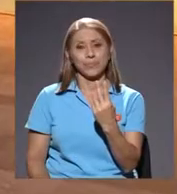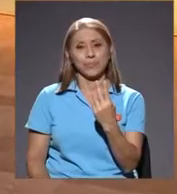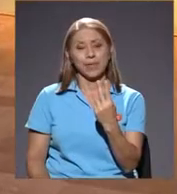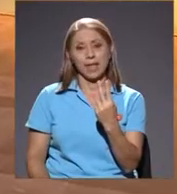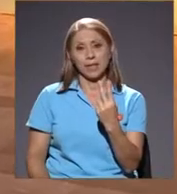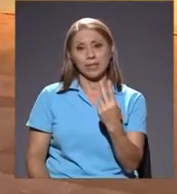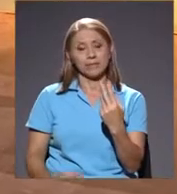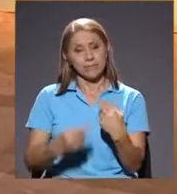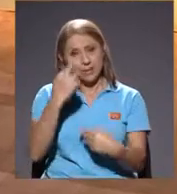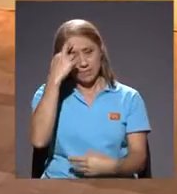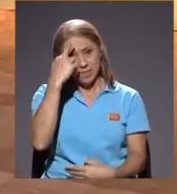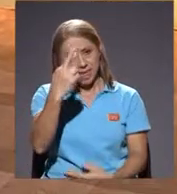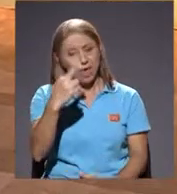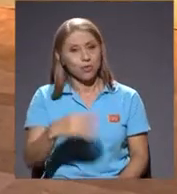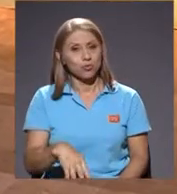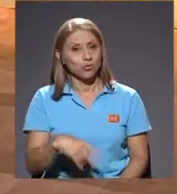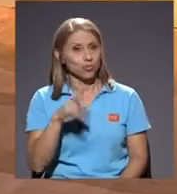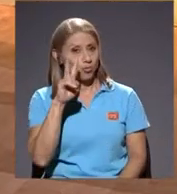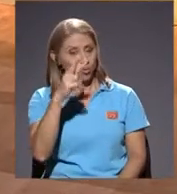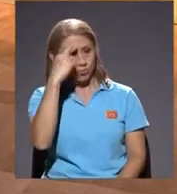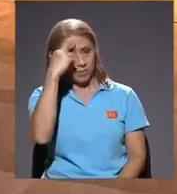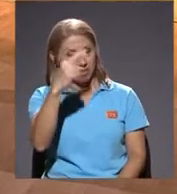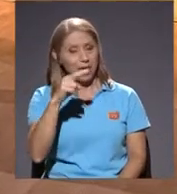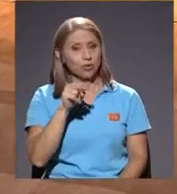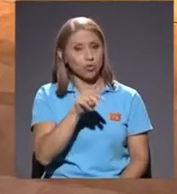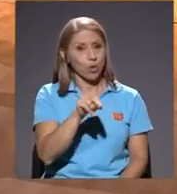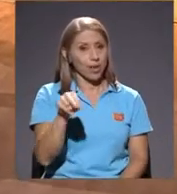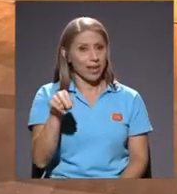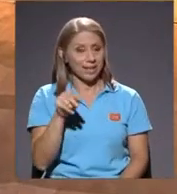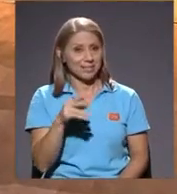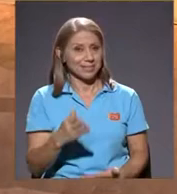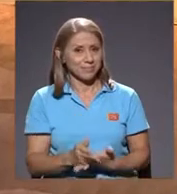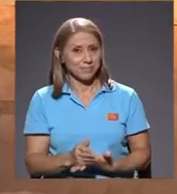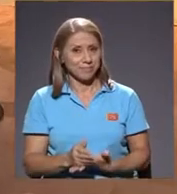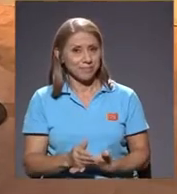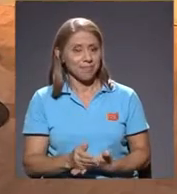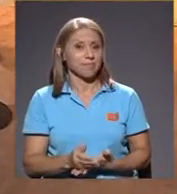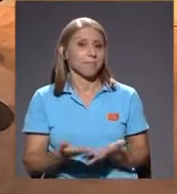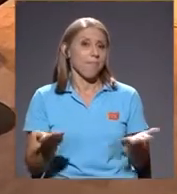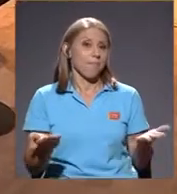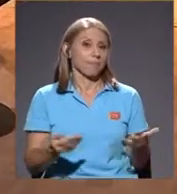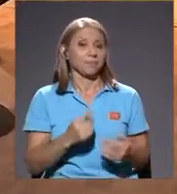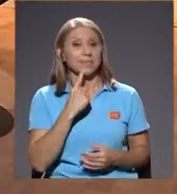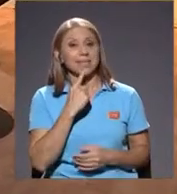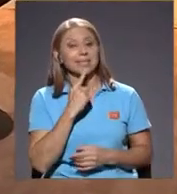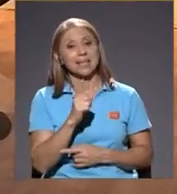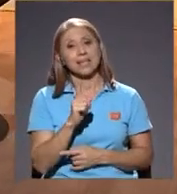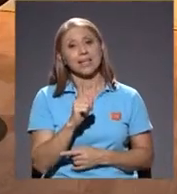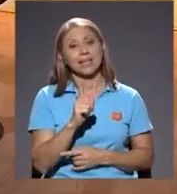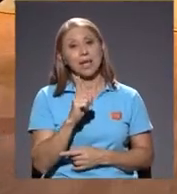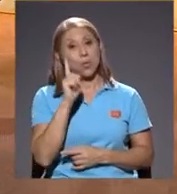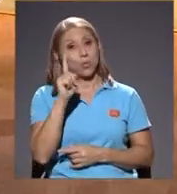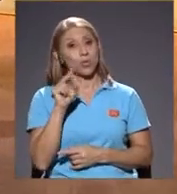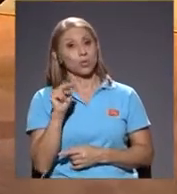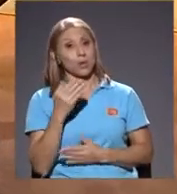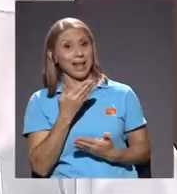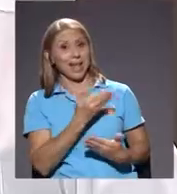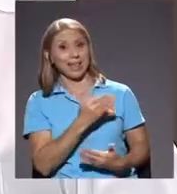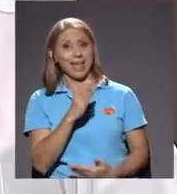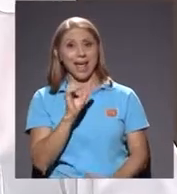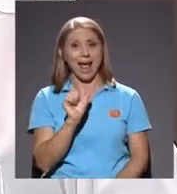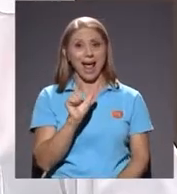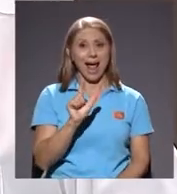respetados y colegas en algunos sentidos decir que unos colegas de don álvaro sala